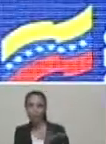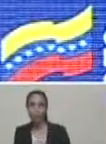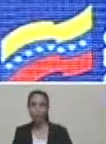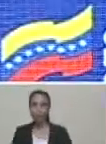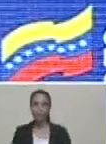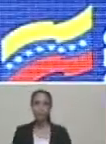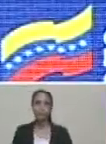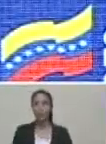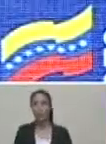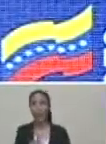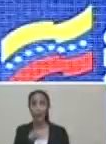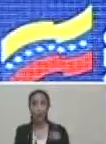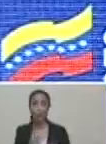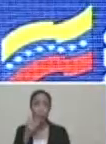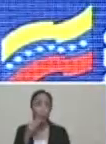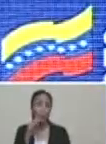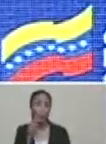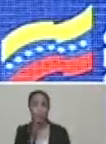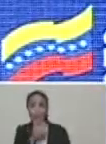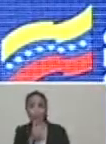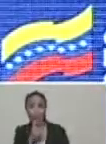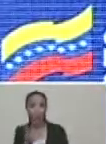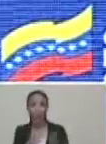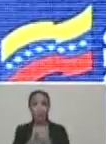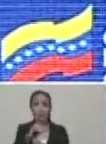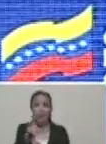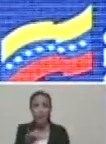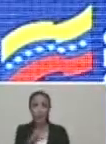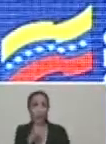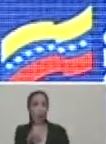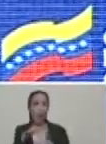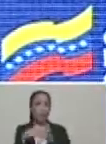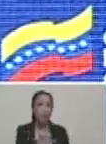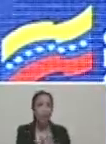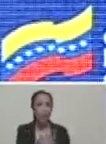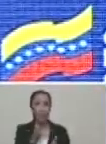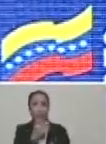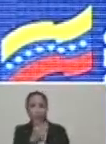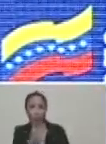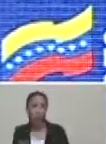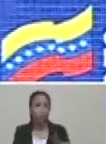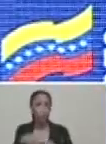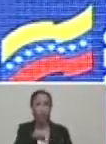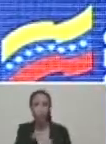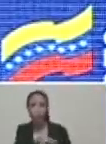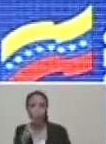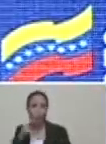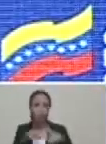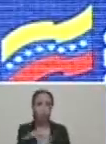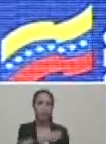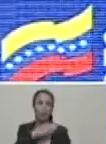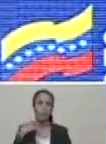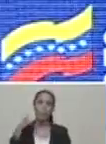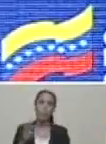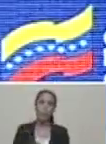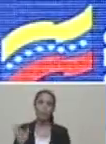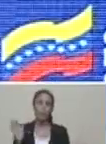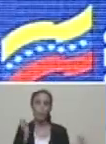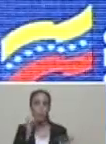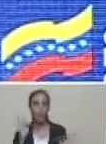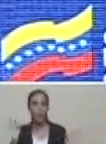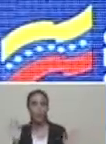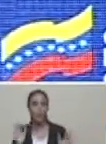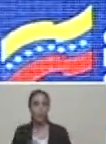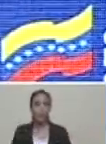pasan para el otro lado? Vidas salvadas, vidas salvadas de